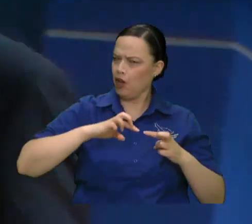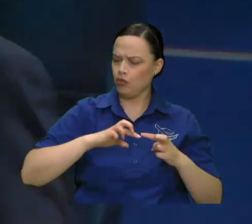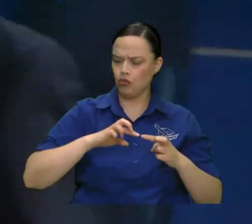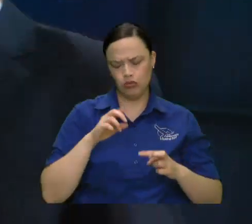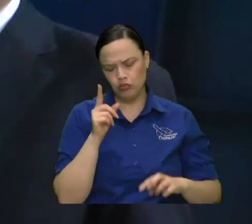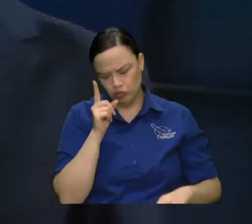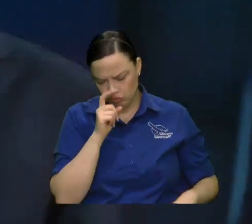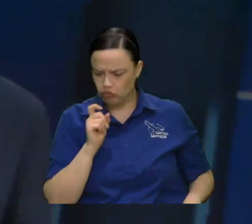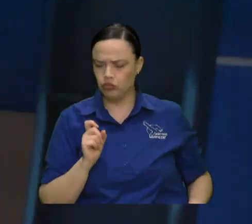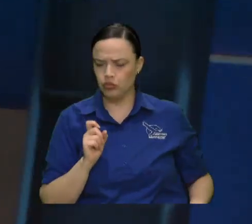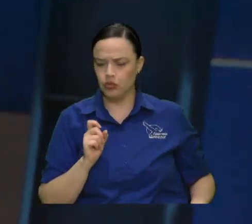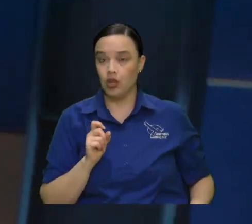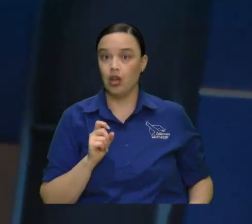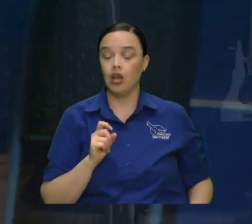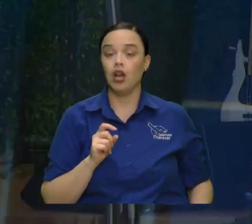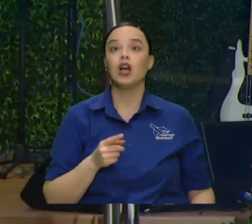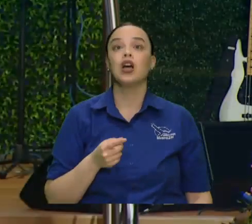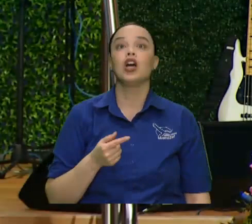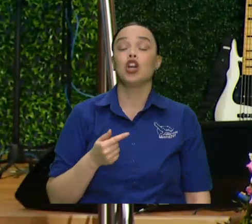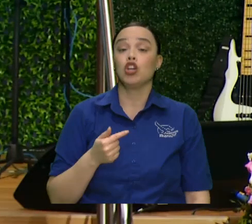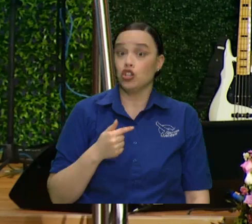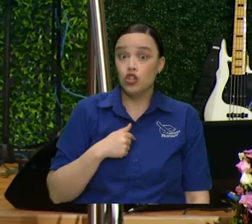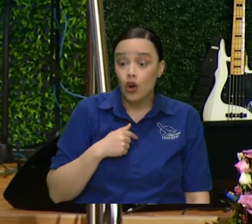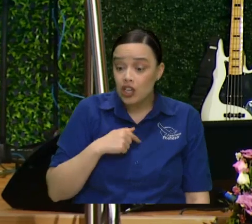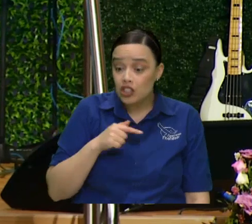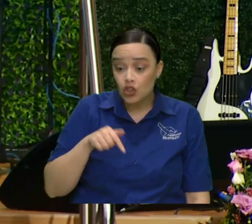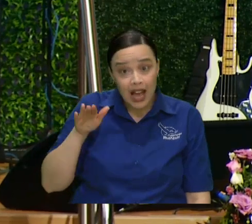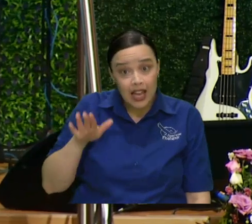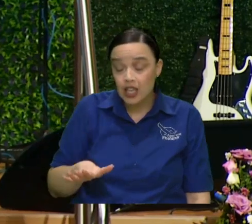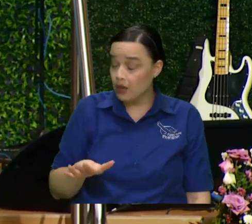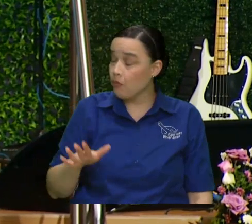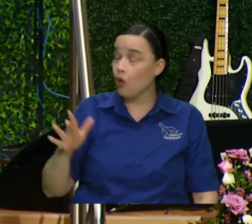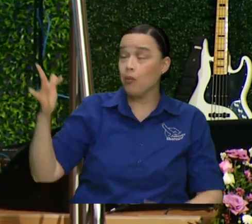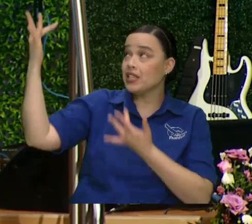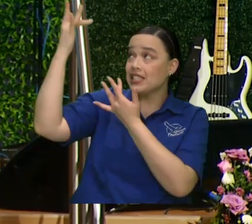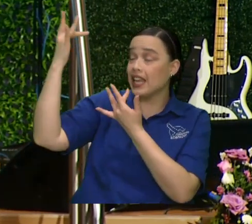si yo le contara si yo estoy aquí hermano por misericordia